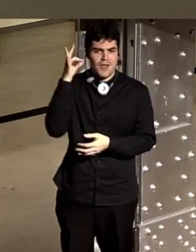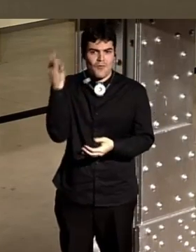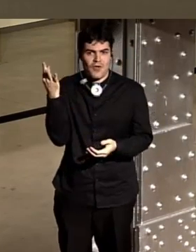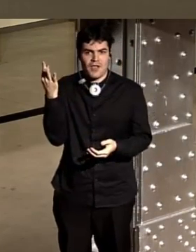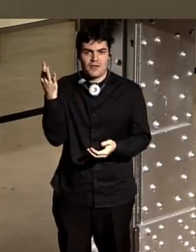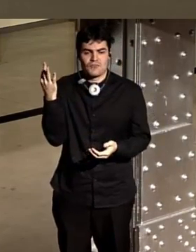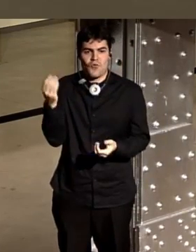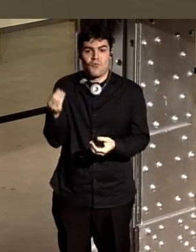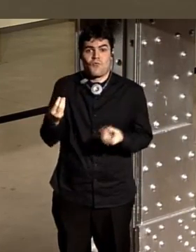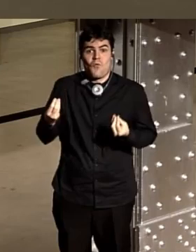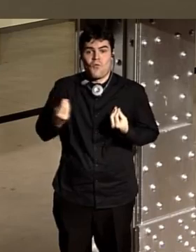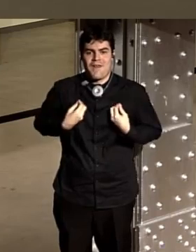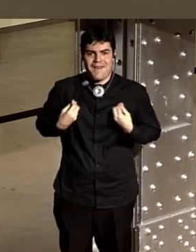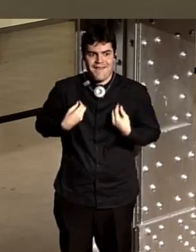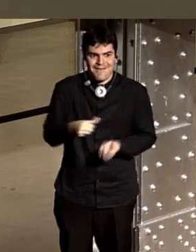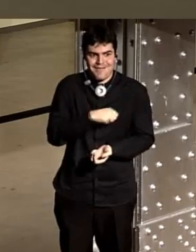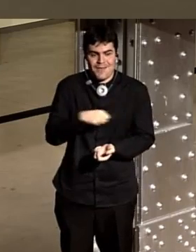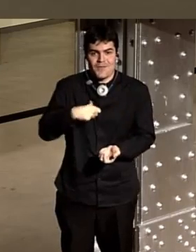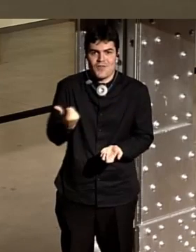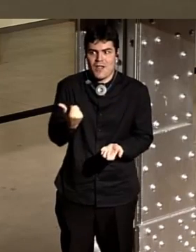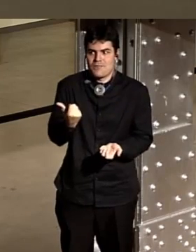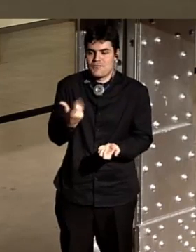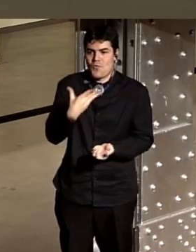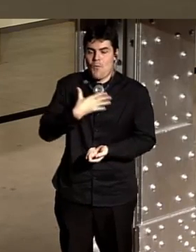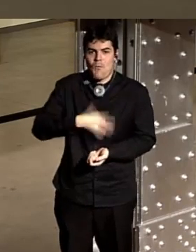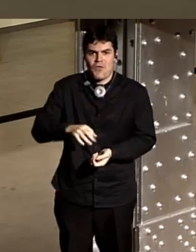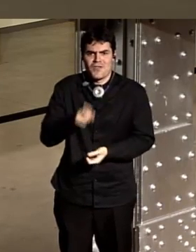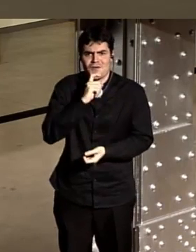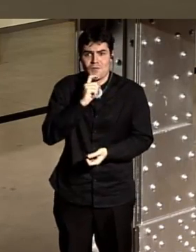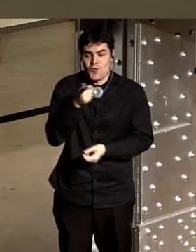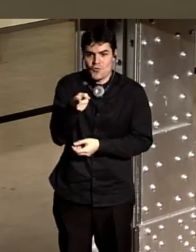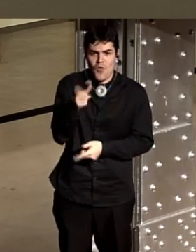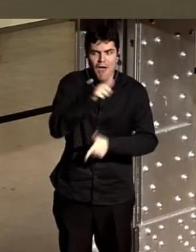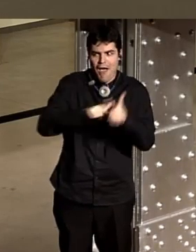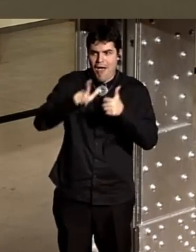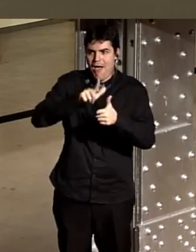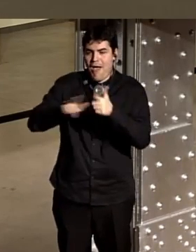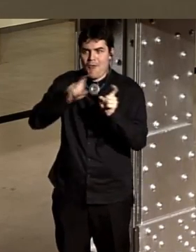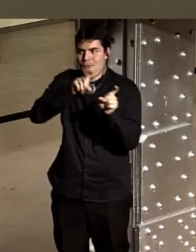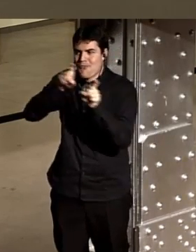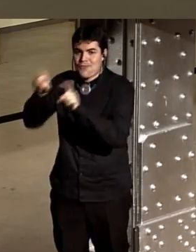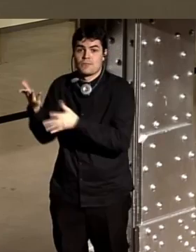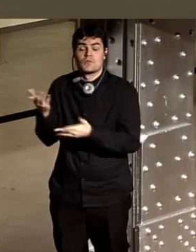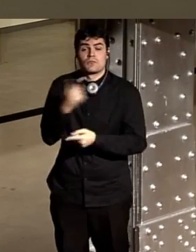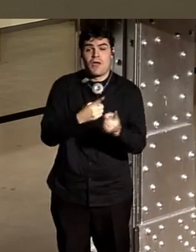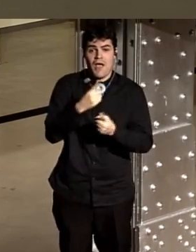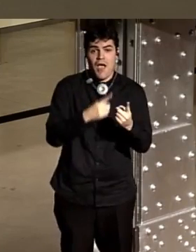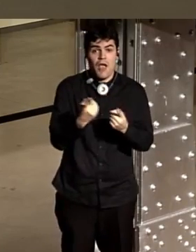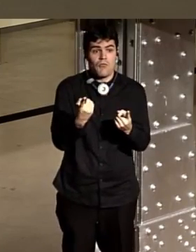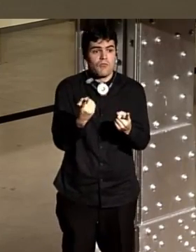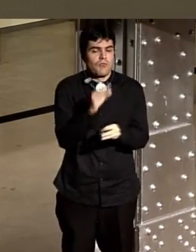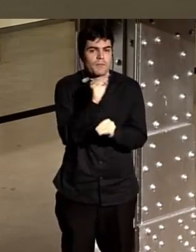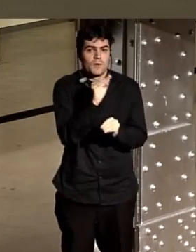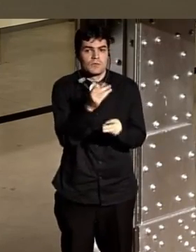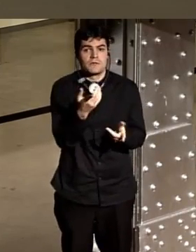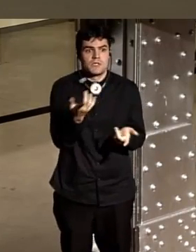vida personal, como es imposible porque siempre estás viajando. Entonces, algunos consultaba,